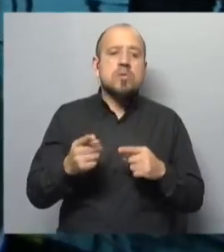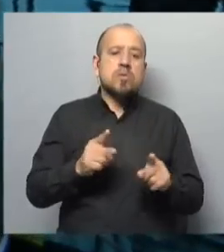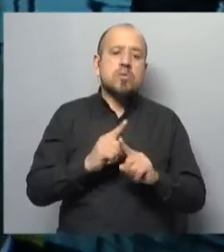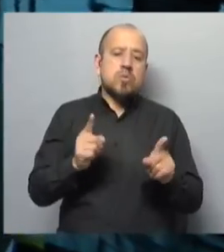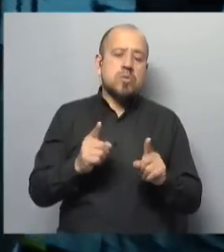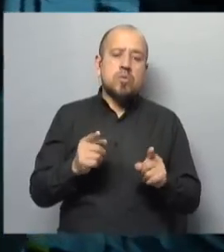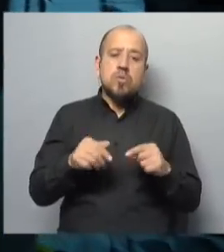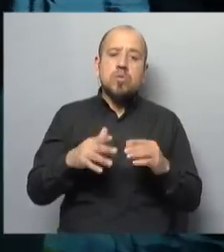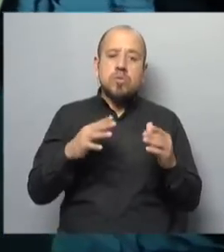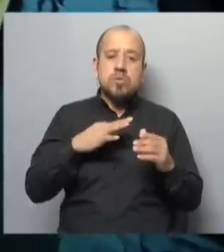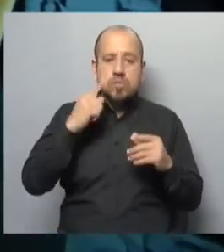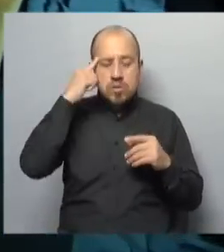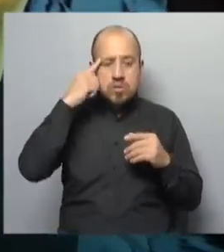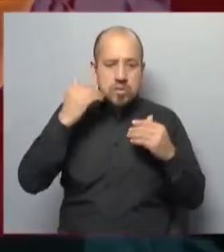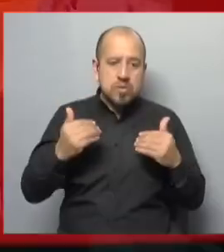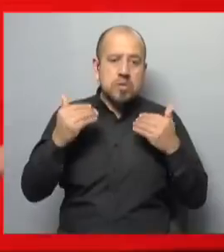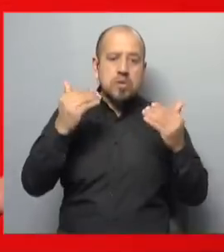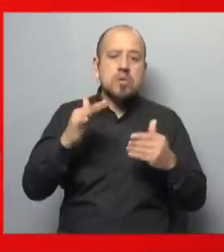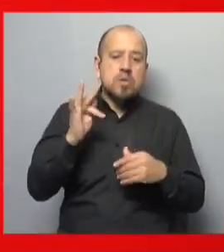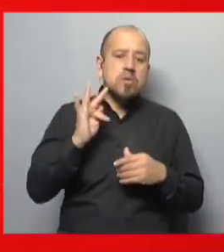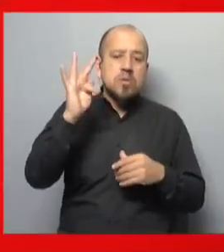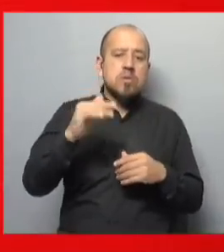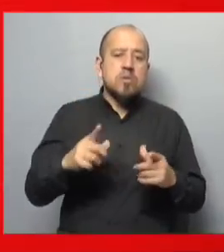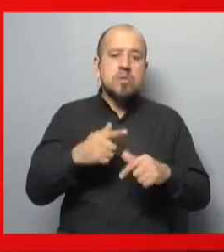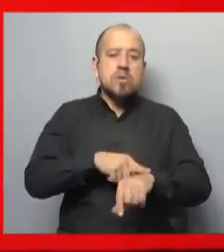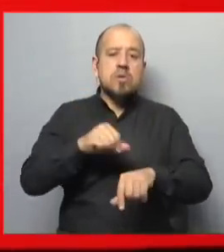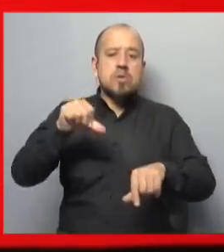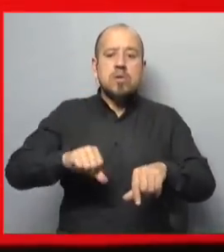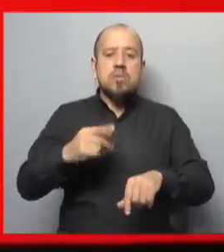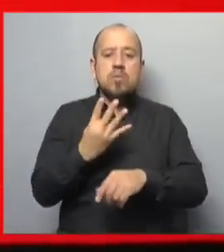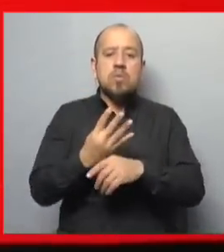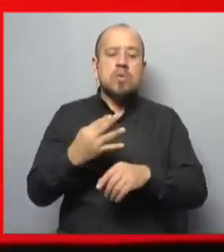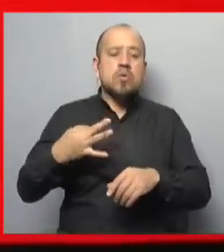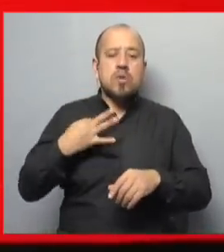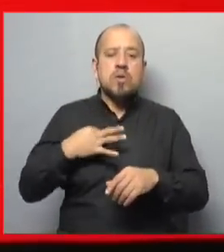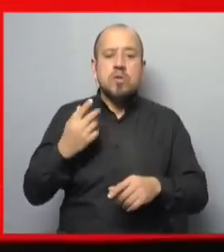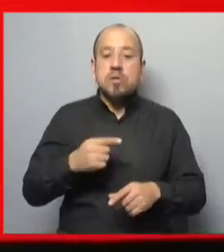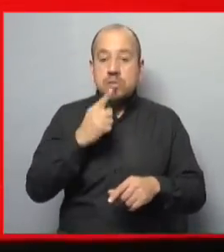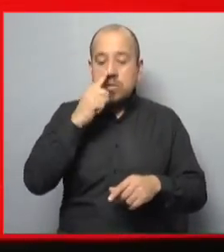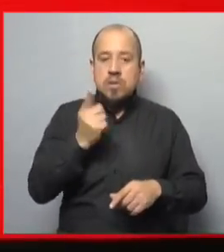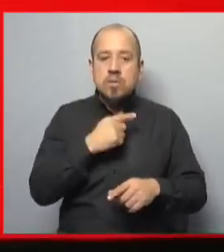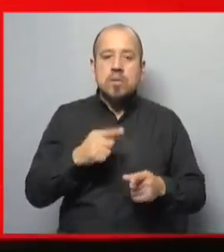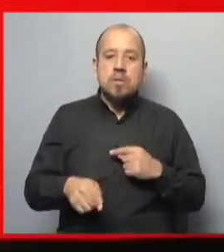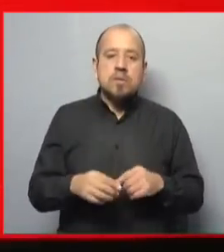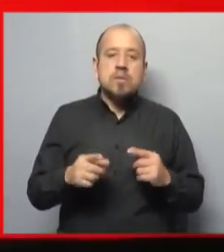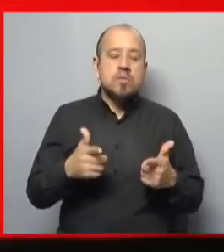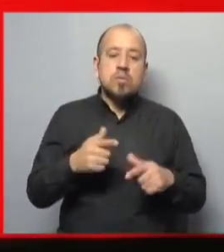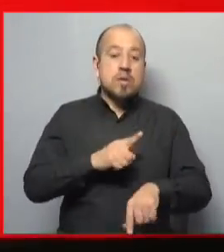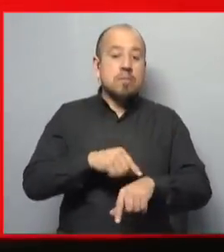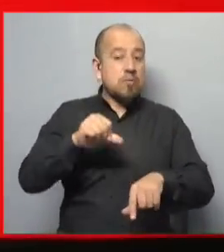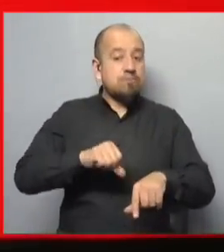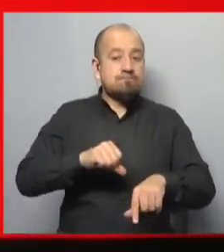miremos para adelante miren para adelante porque no hay tiempo cuatro años pasan volantes esto sea eso voy no no no hay tiempo en el fútbol no hay tiempo